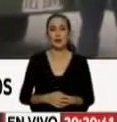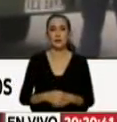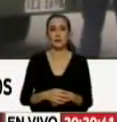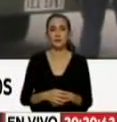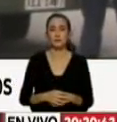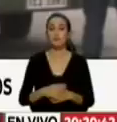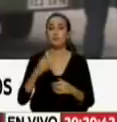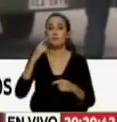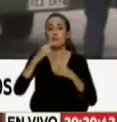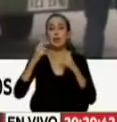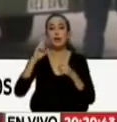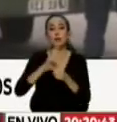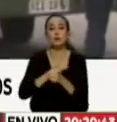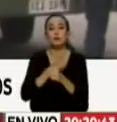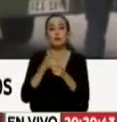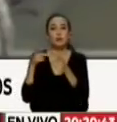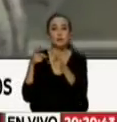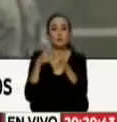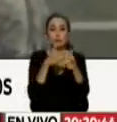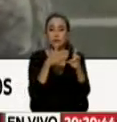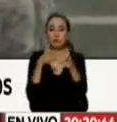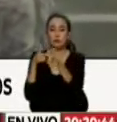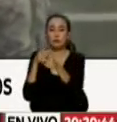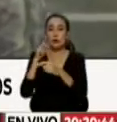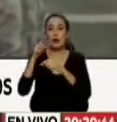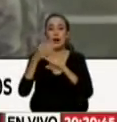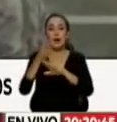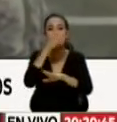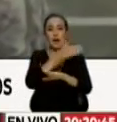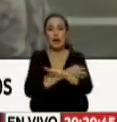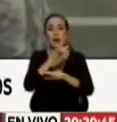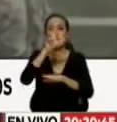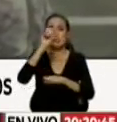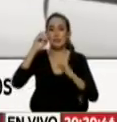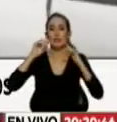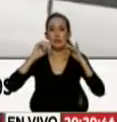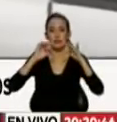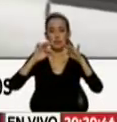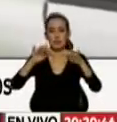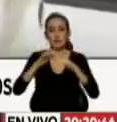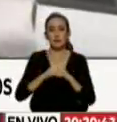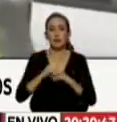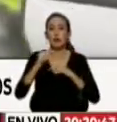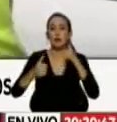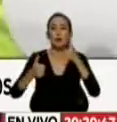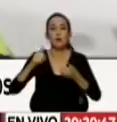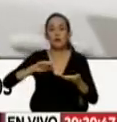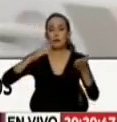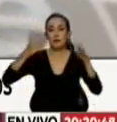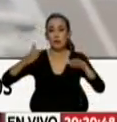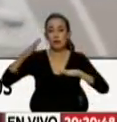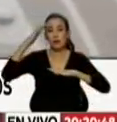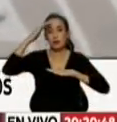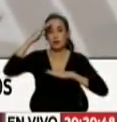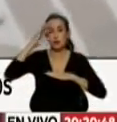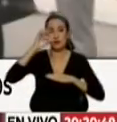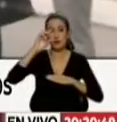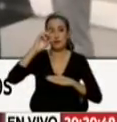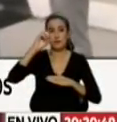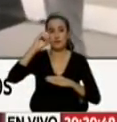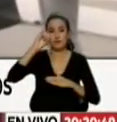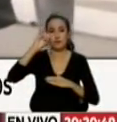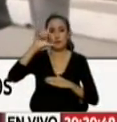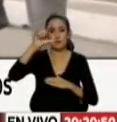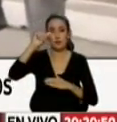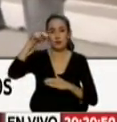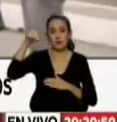al armamento que se utilizó en los sucesos del 30 de septiembre de 2010, en la cual perdió la vida Froilán Jiménez.